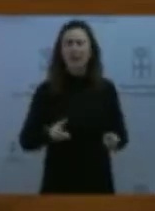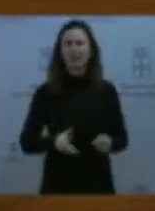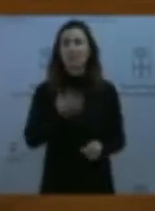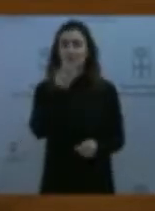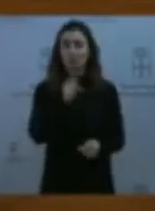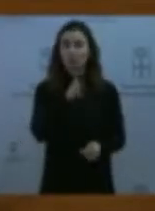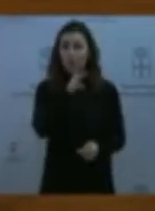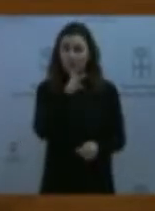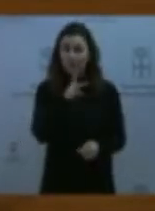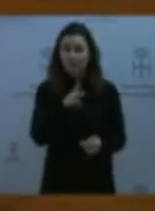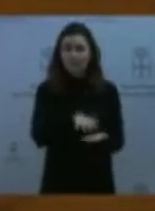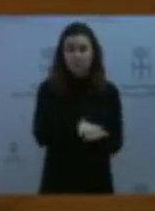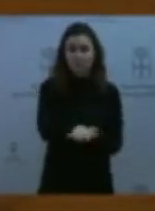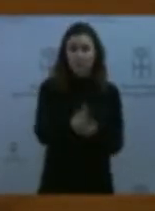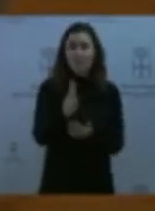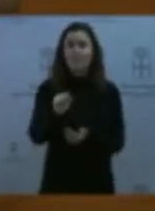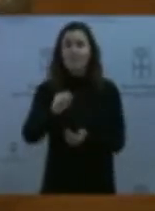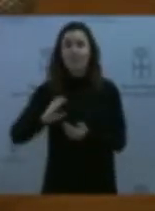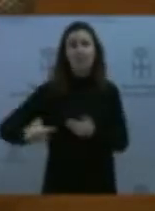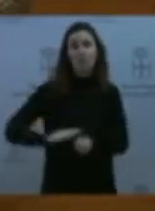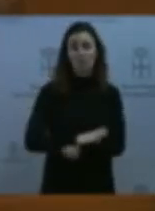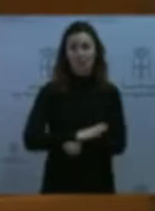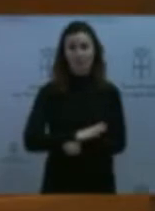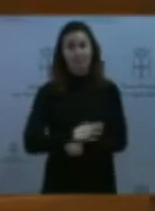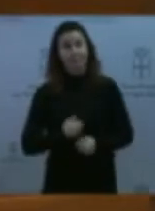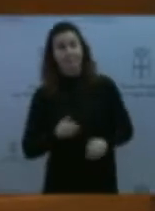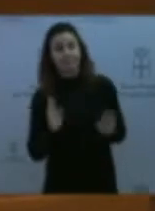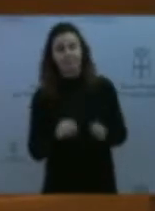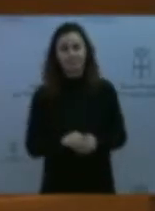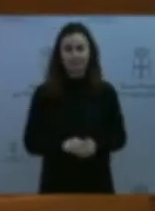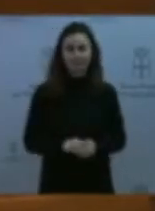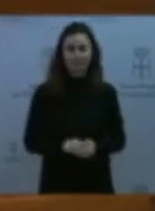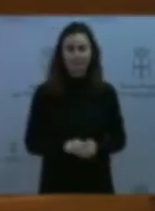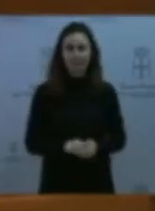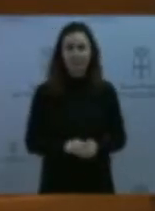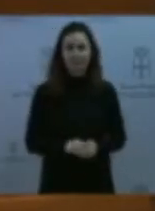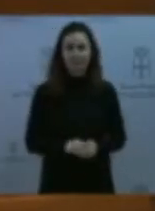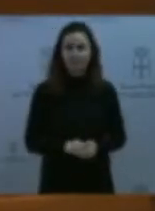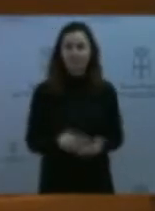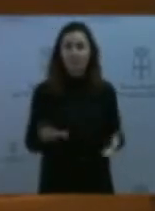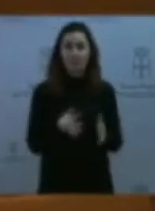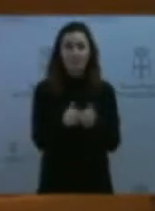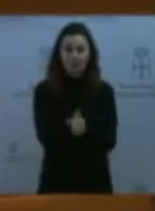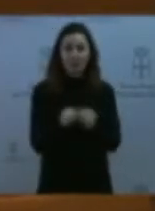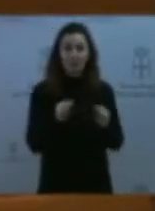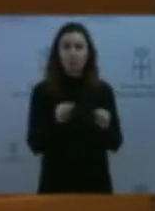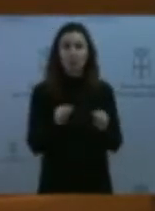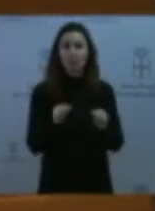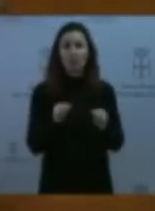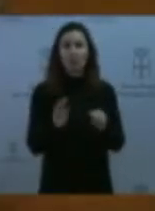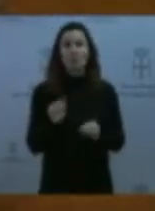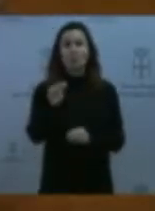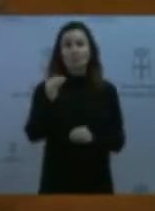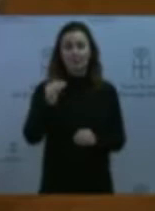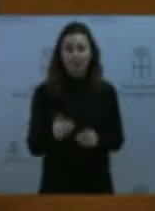tanto empeño? Por ser prioritariamente monte bajo, que está libre de